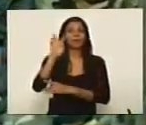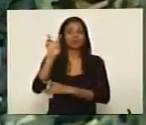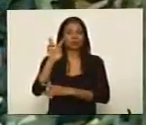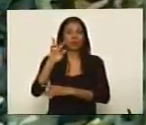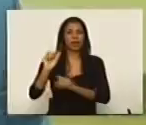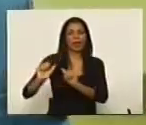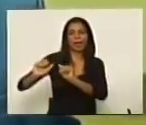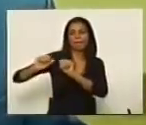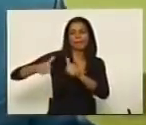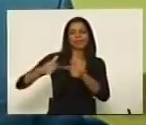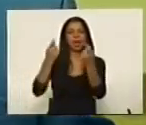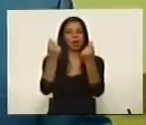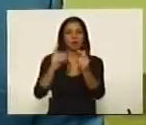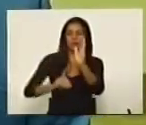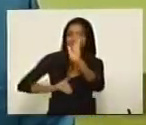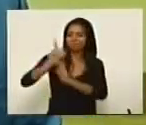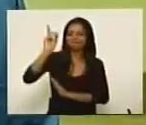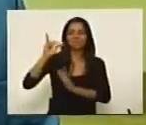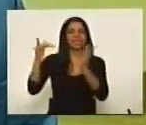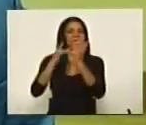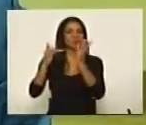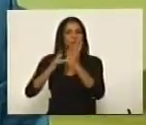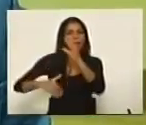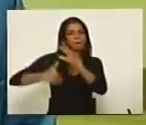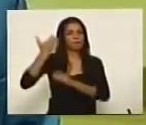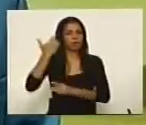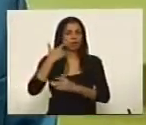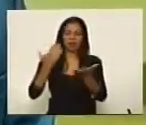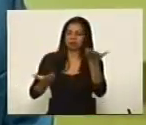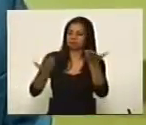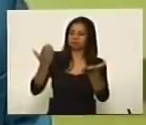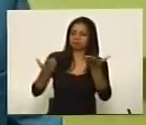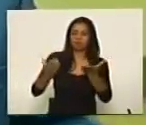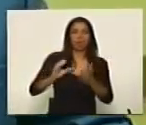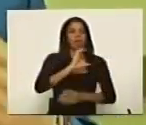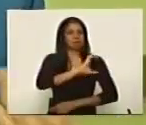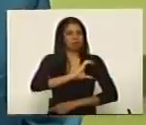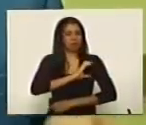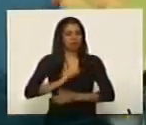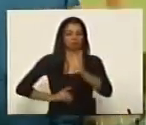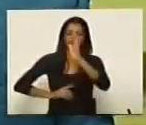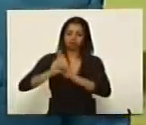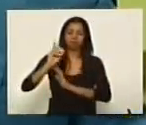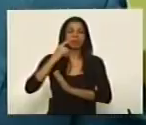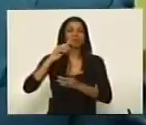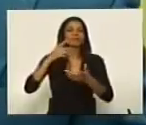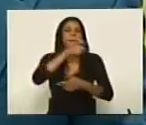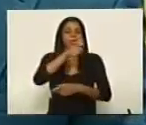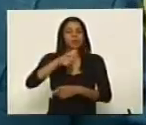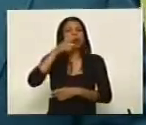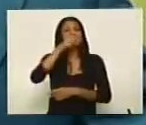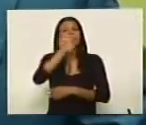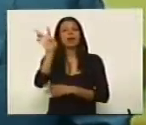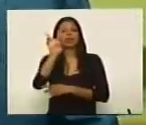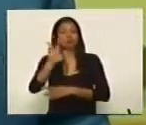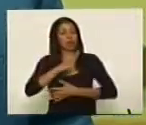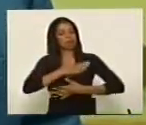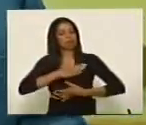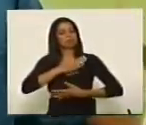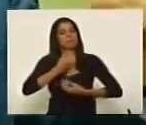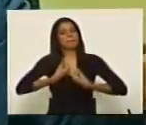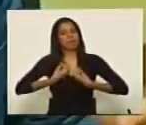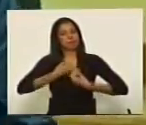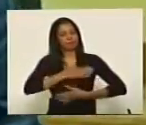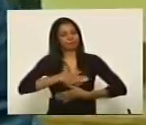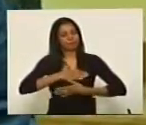se llama una economía mucho más sana, mucho más ética, mucho más equilibrada, mucho más eficiente, que tribute a la calidad de vida del pueblo venezolano y que tribute también a